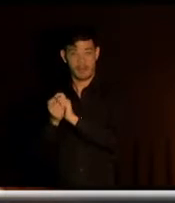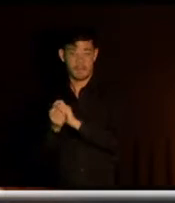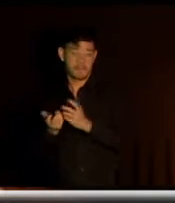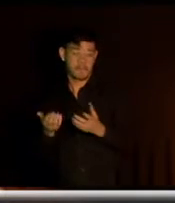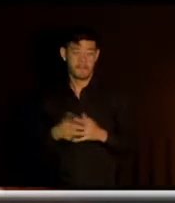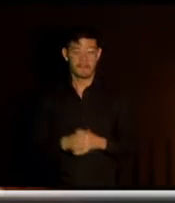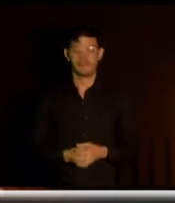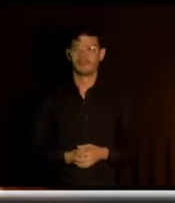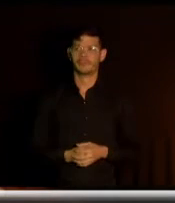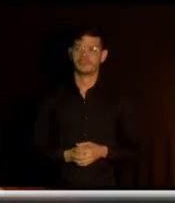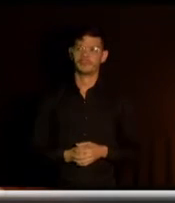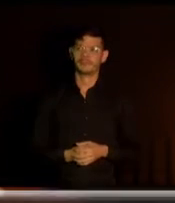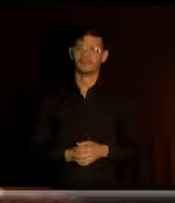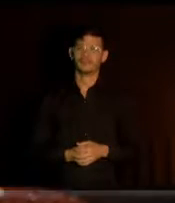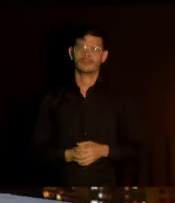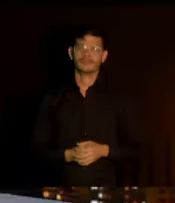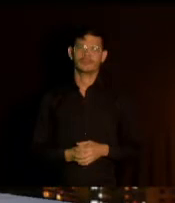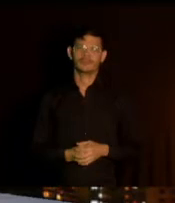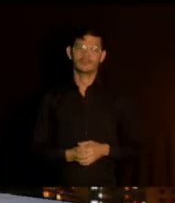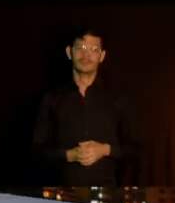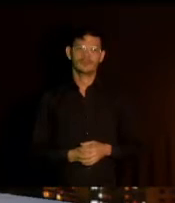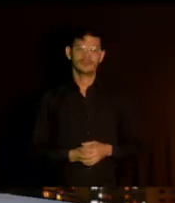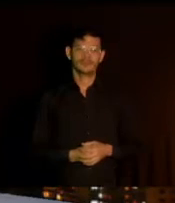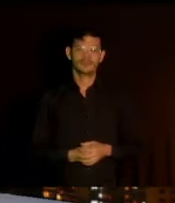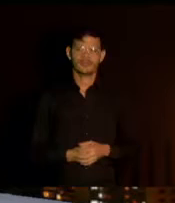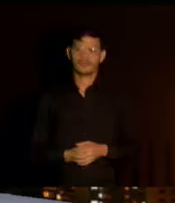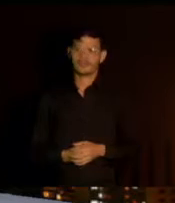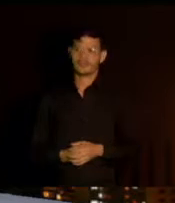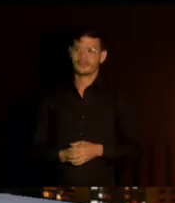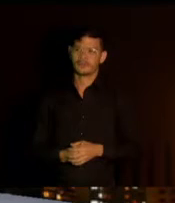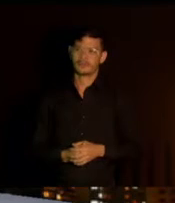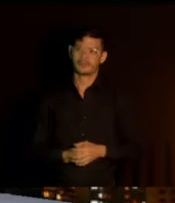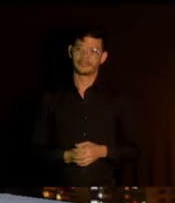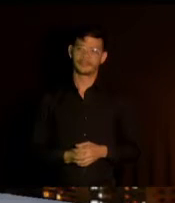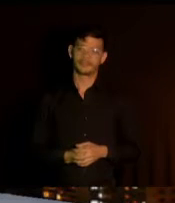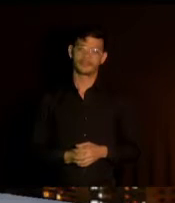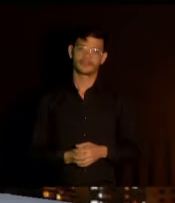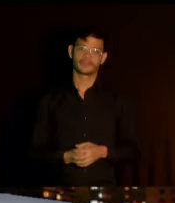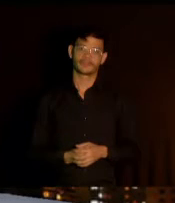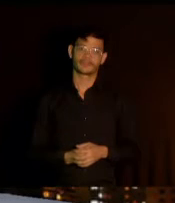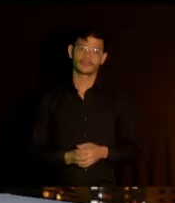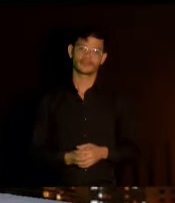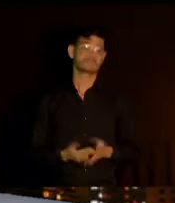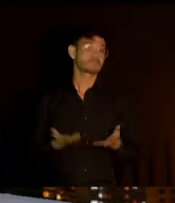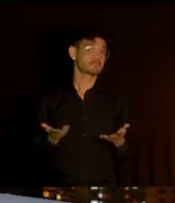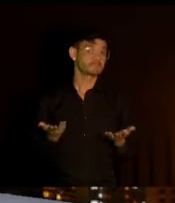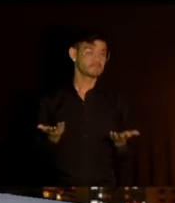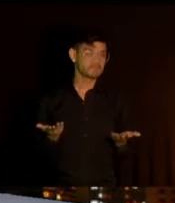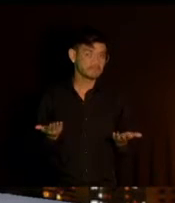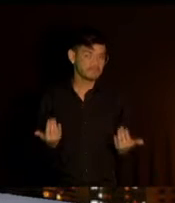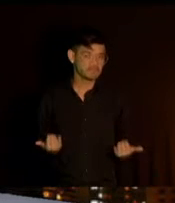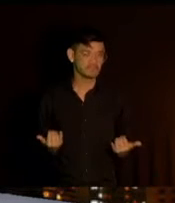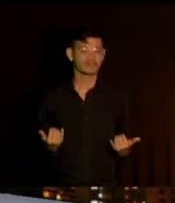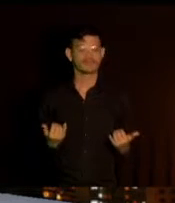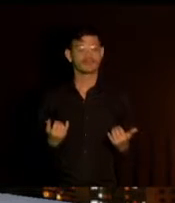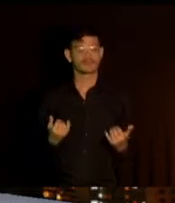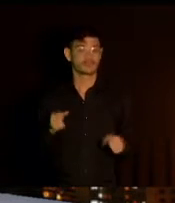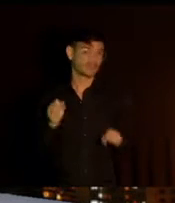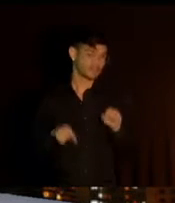FINA. ¿Qué posibilidad se abre que algunas entidades o